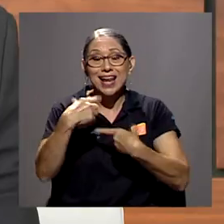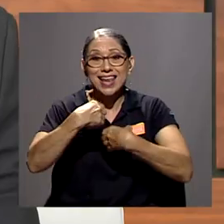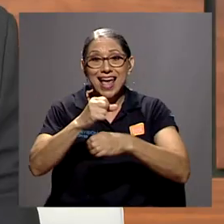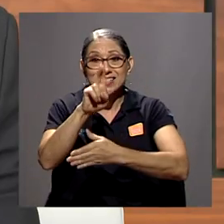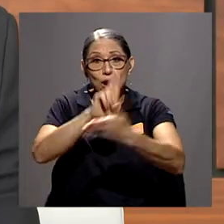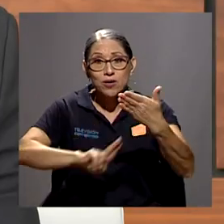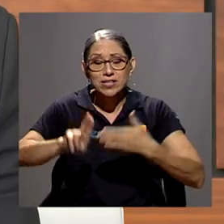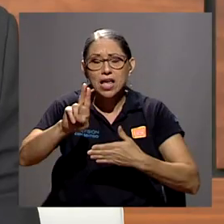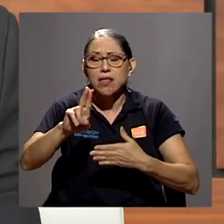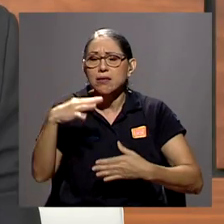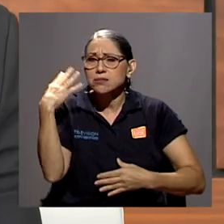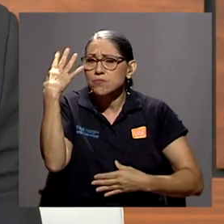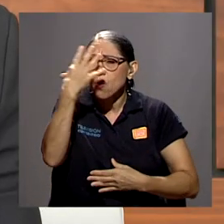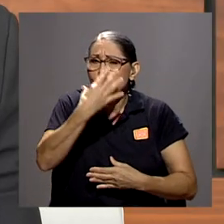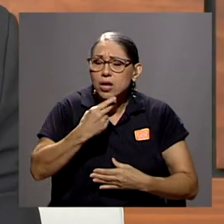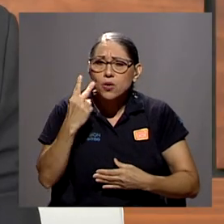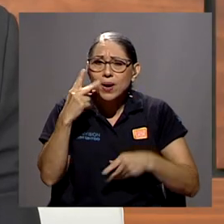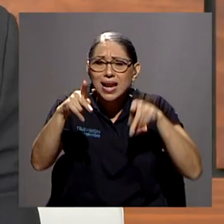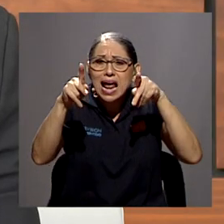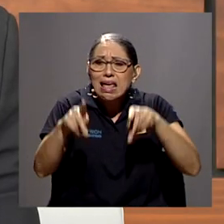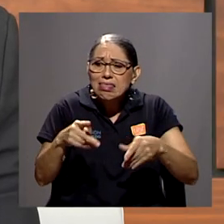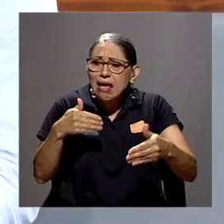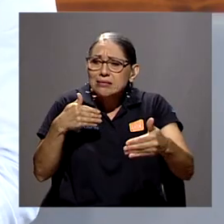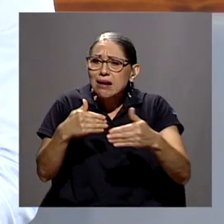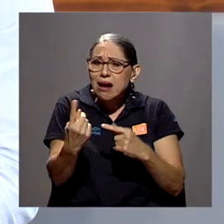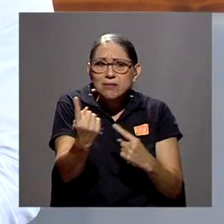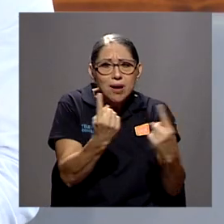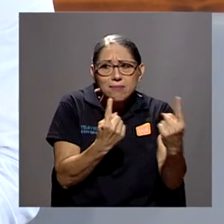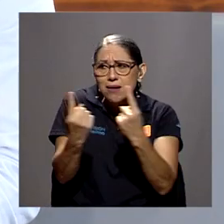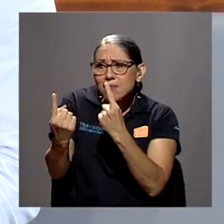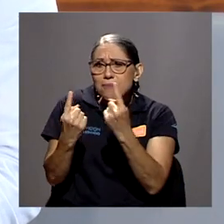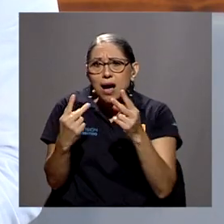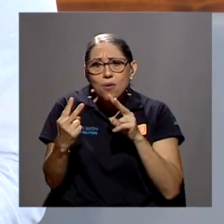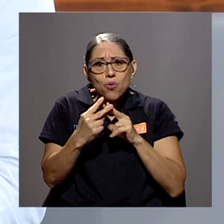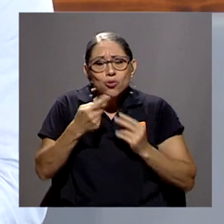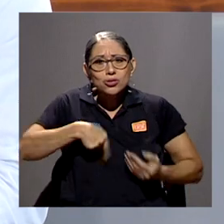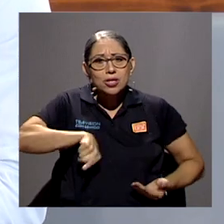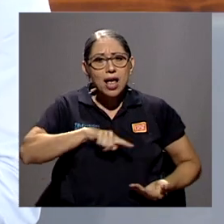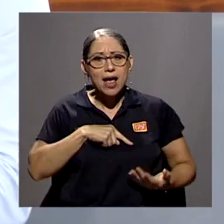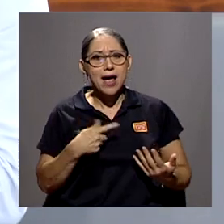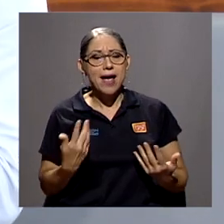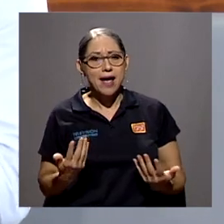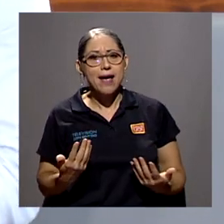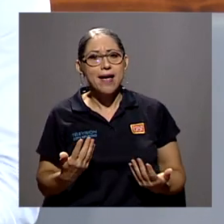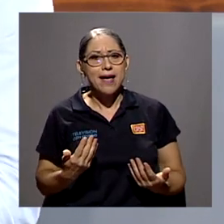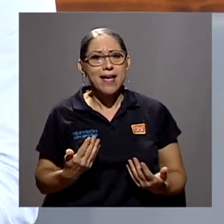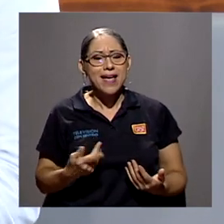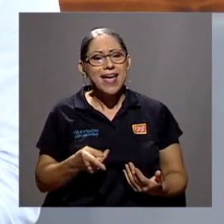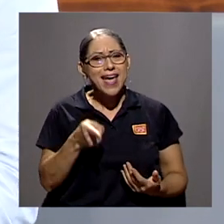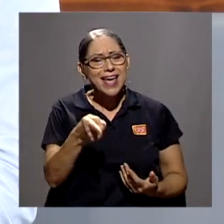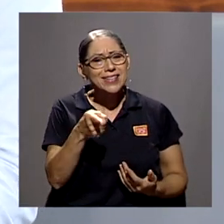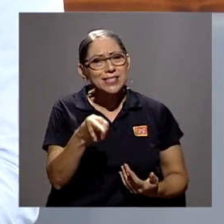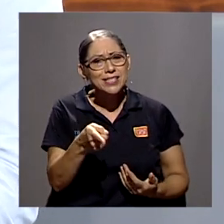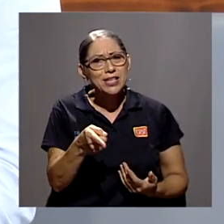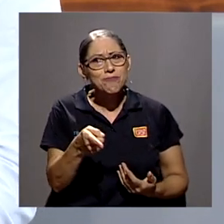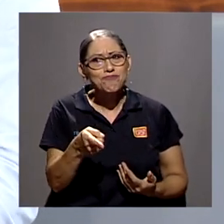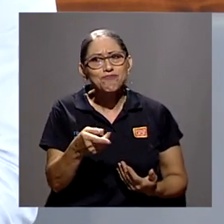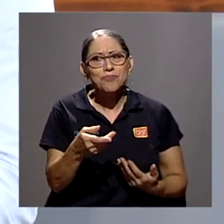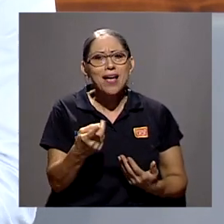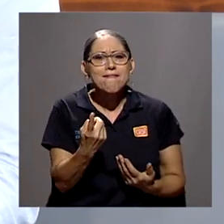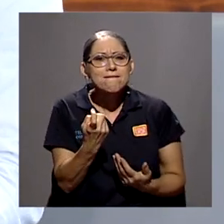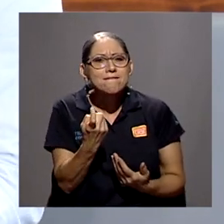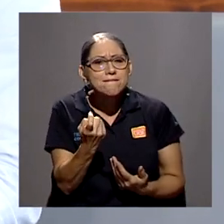bonito ver como la gente se puede acercar cómo la gente puede conocernos y a veces creo que es esa ese desconocimiento